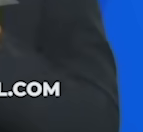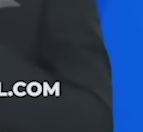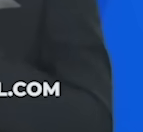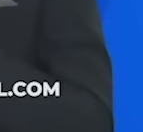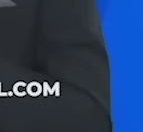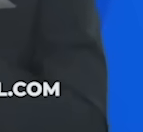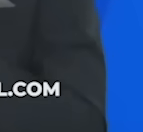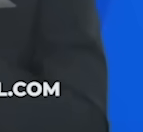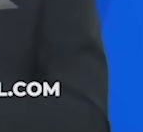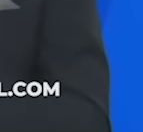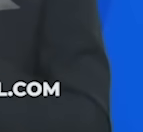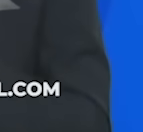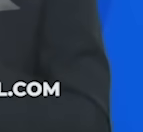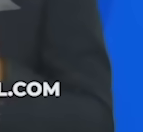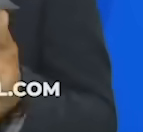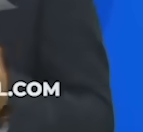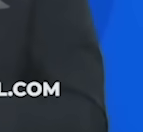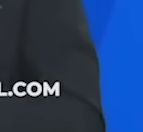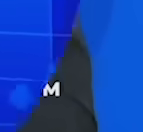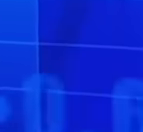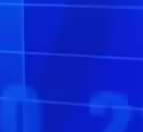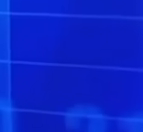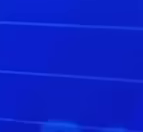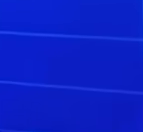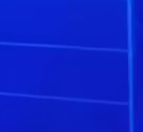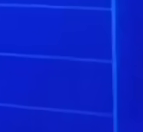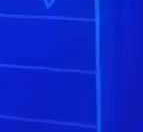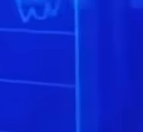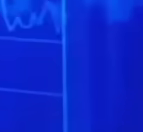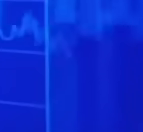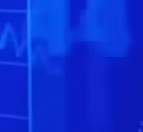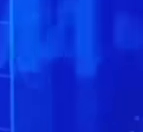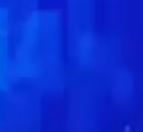finalmente crear y saber un valor de la compañía real.